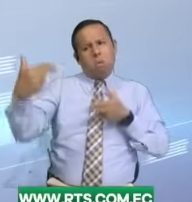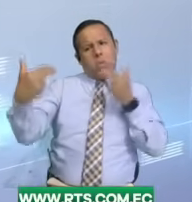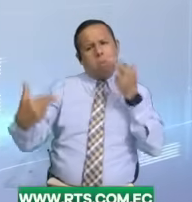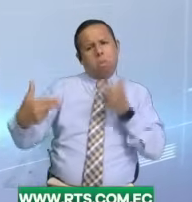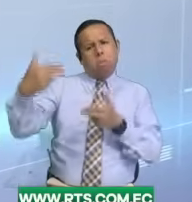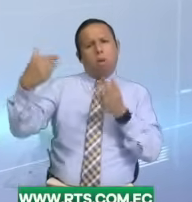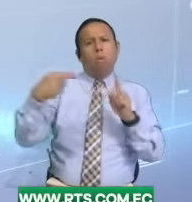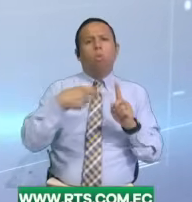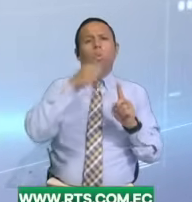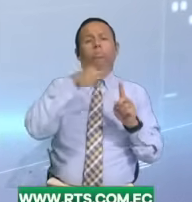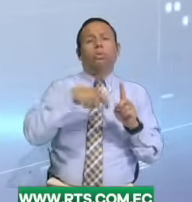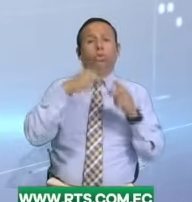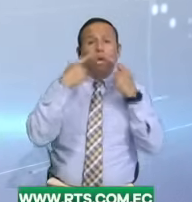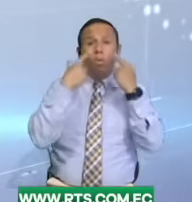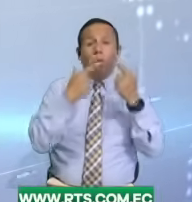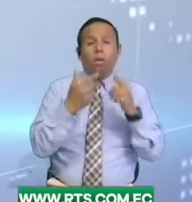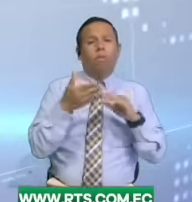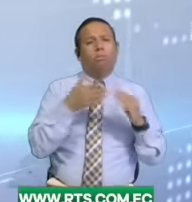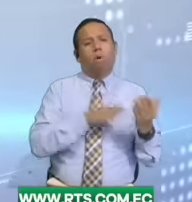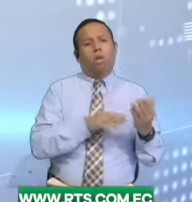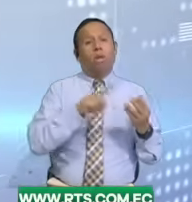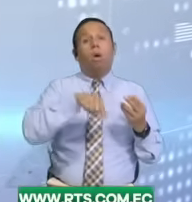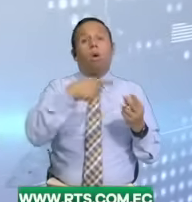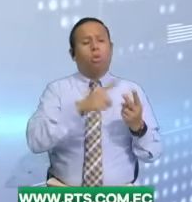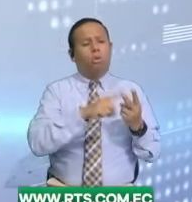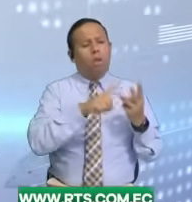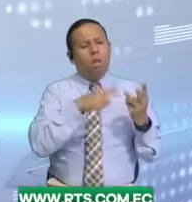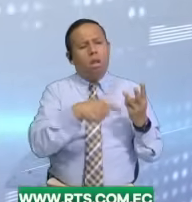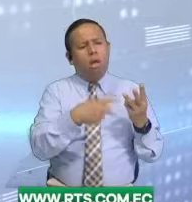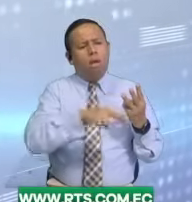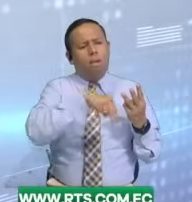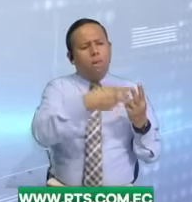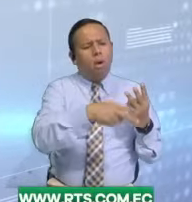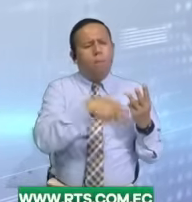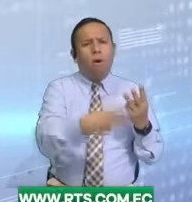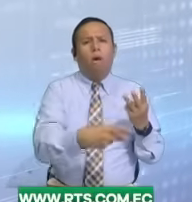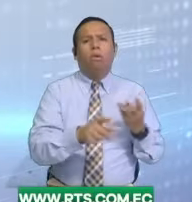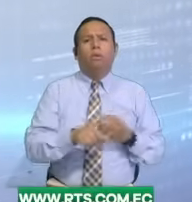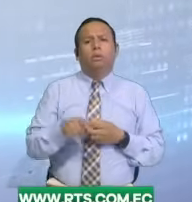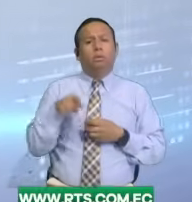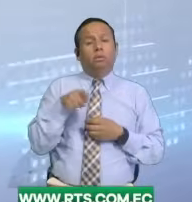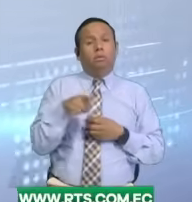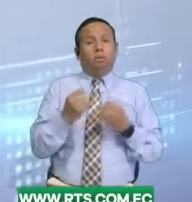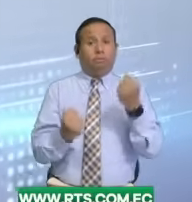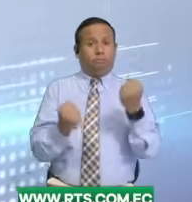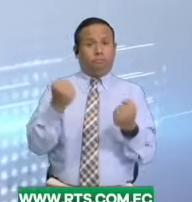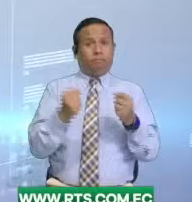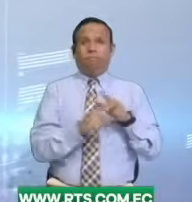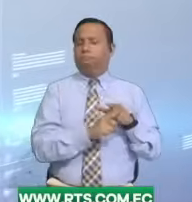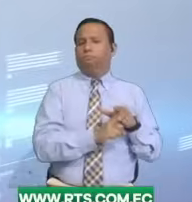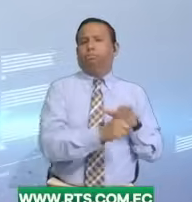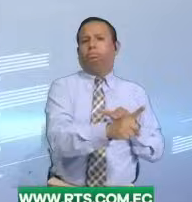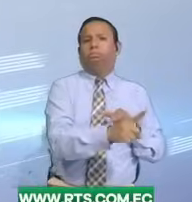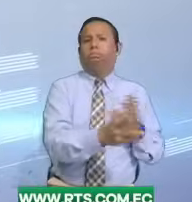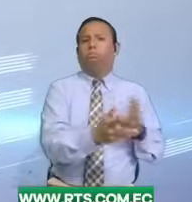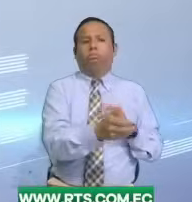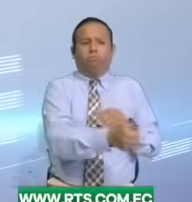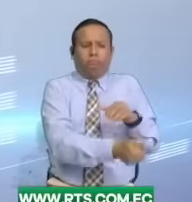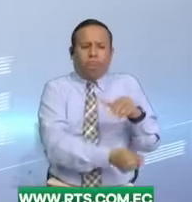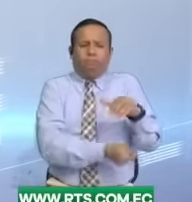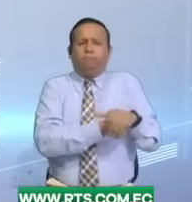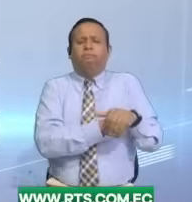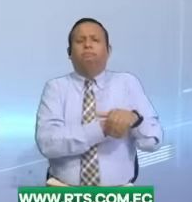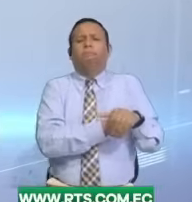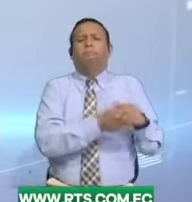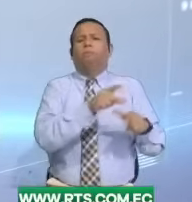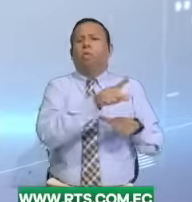un custodio fallecido y otros resultaron heridos. El conductor del vehículo blindado logró escapar y se refugió en un punto de control